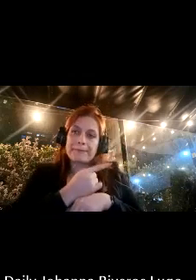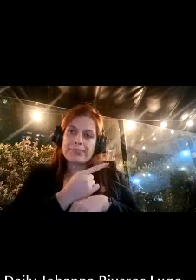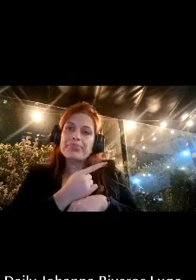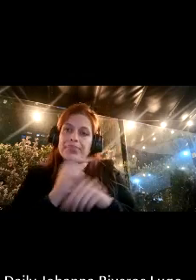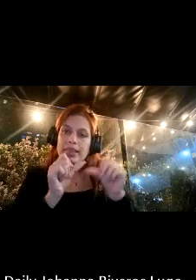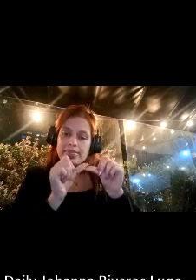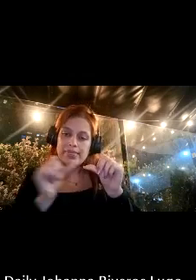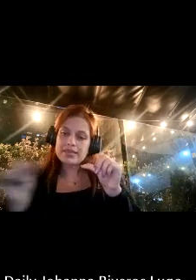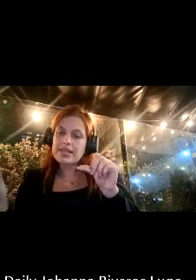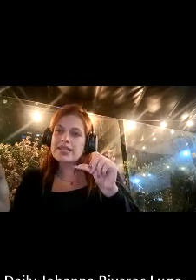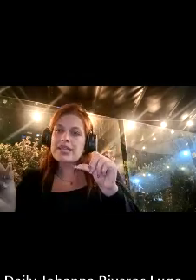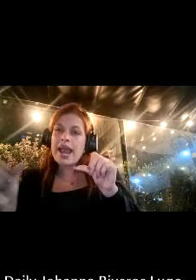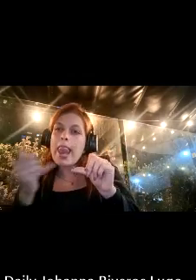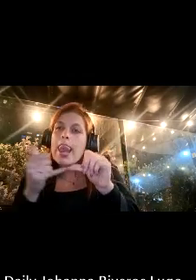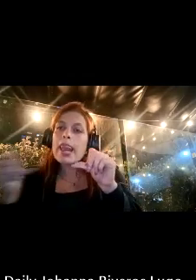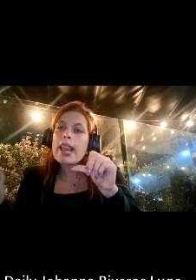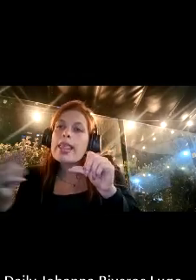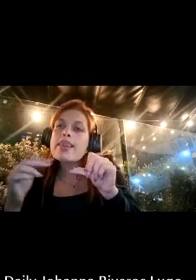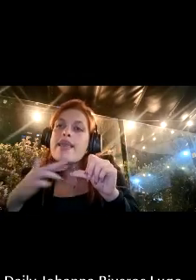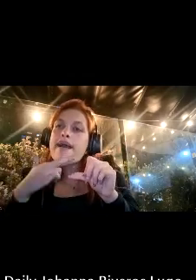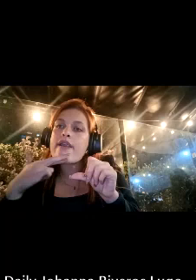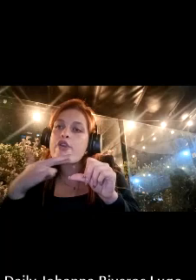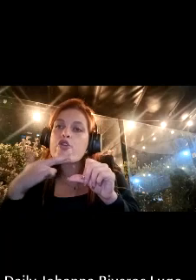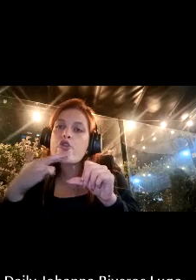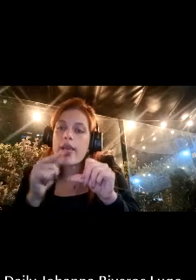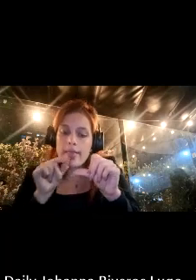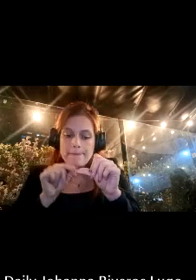línea roja, desde este punto hasta este punto.